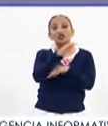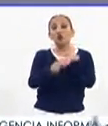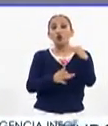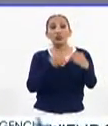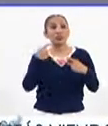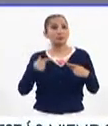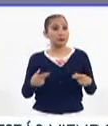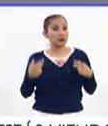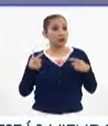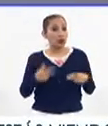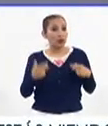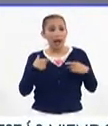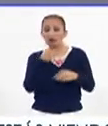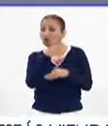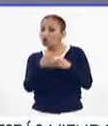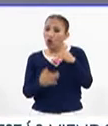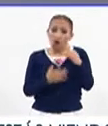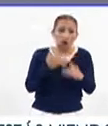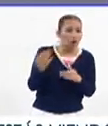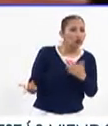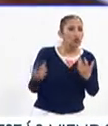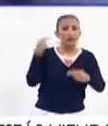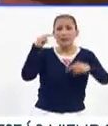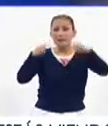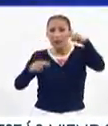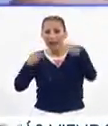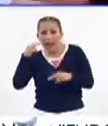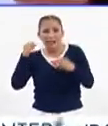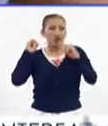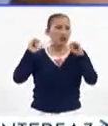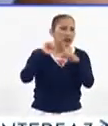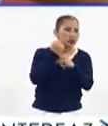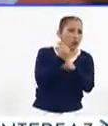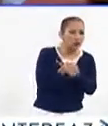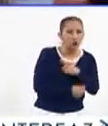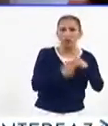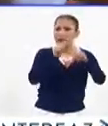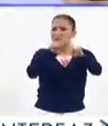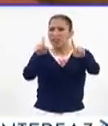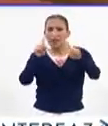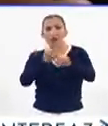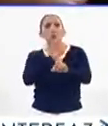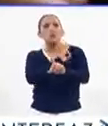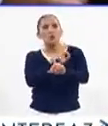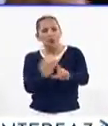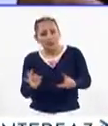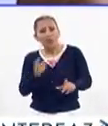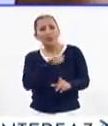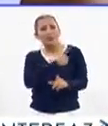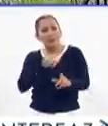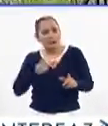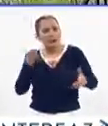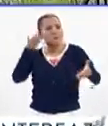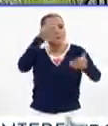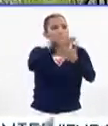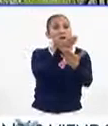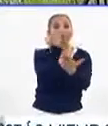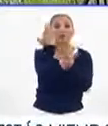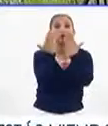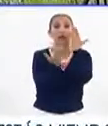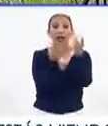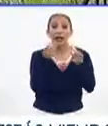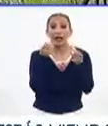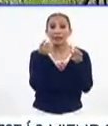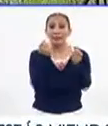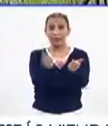las personas en todas las condiciones y bajo todas las circunstancias tienen derecho a un acceso y a una educación de calidad. Sí.